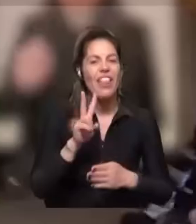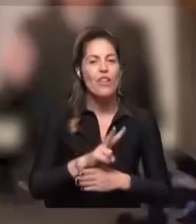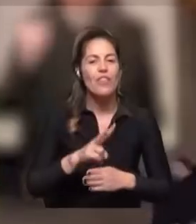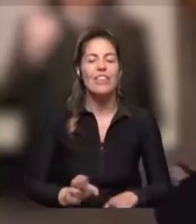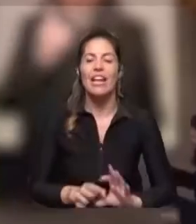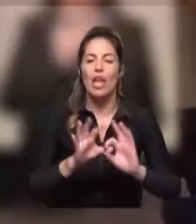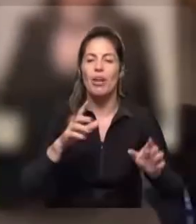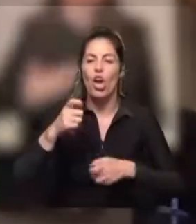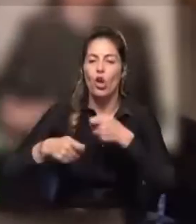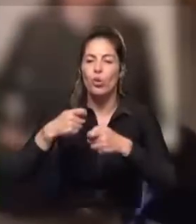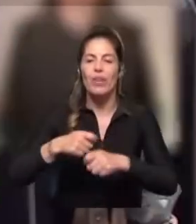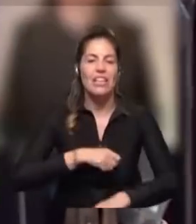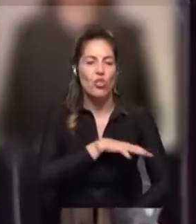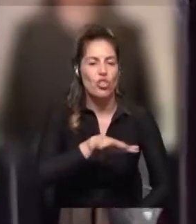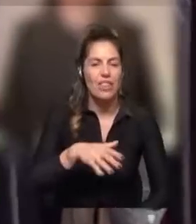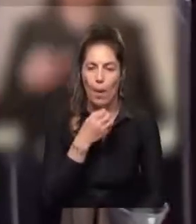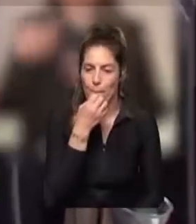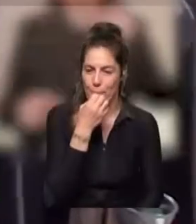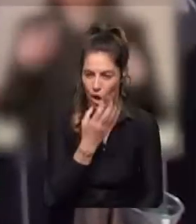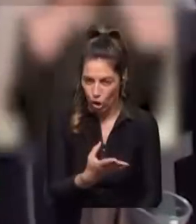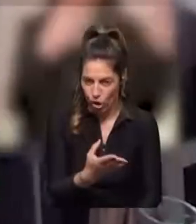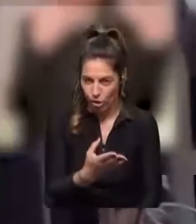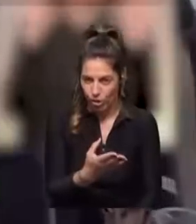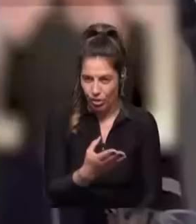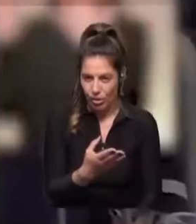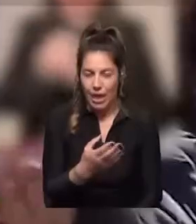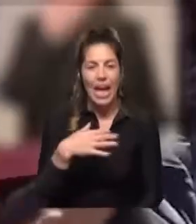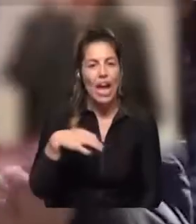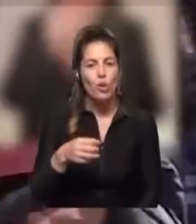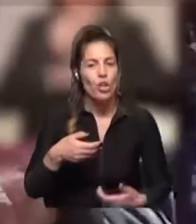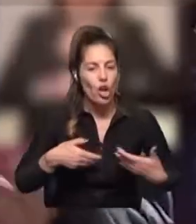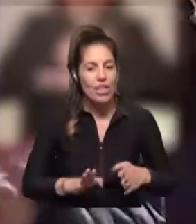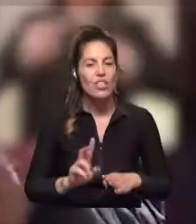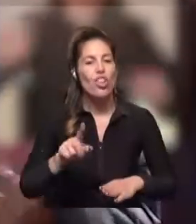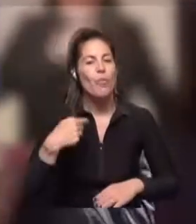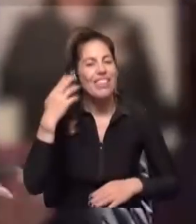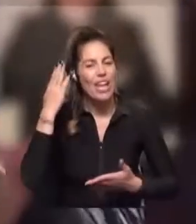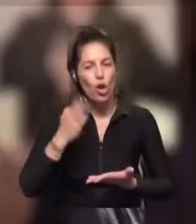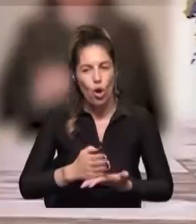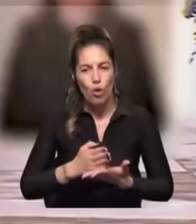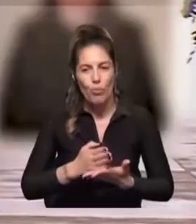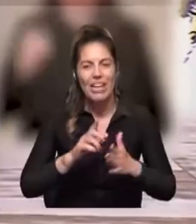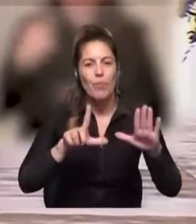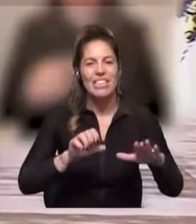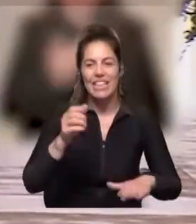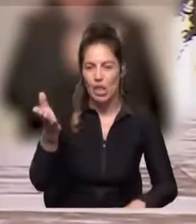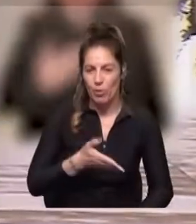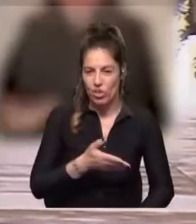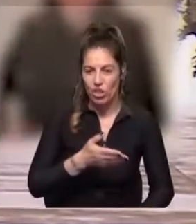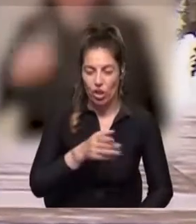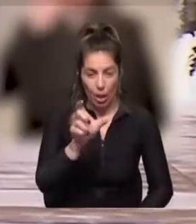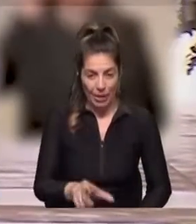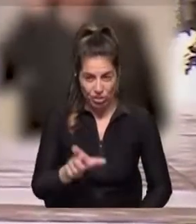y construir una sociedad mejor apuntó el gobernante el único nacido después del golpe como el 70% de los chilenos